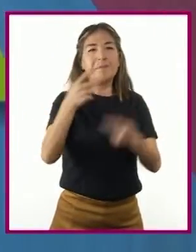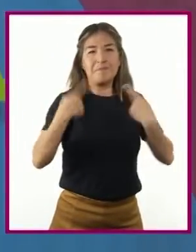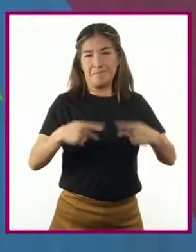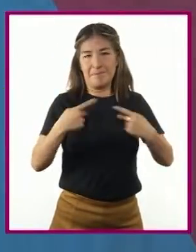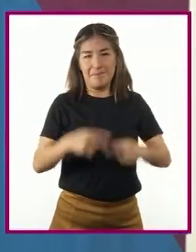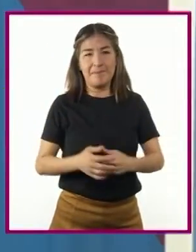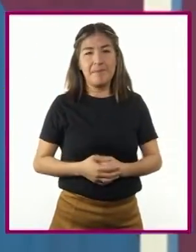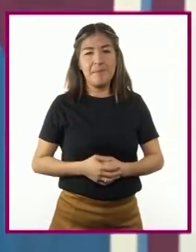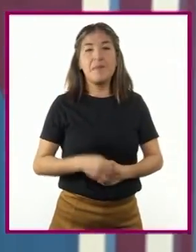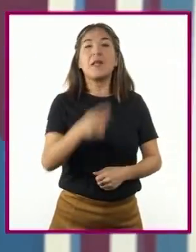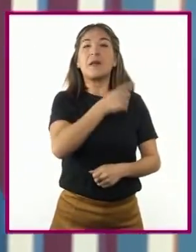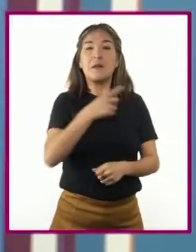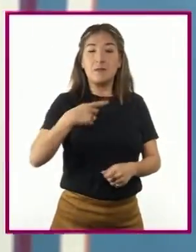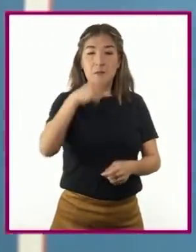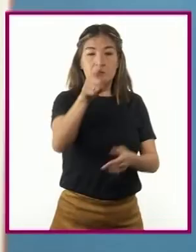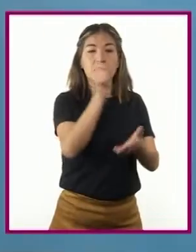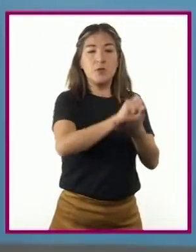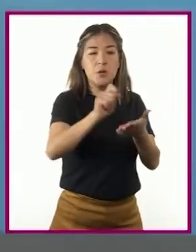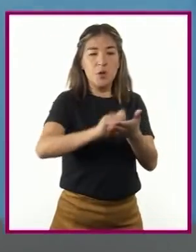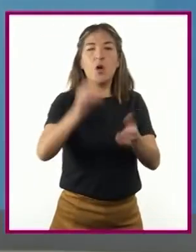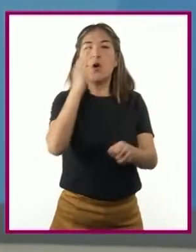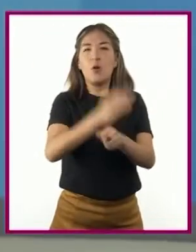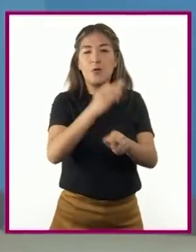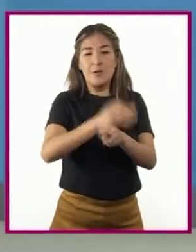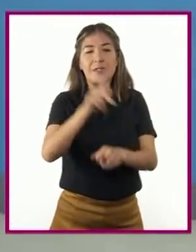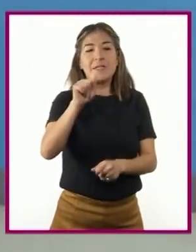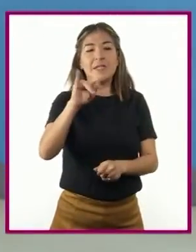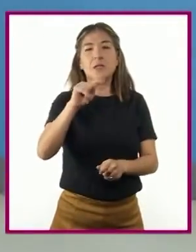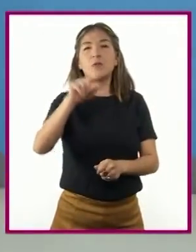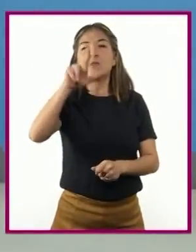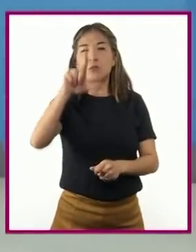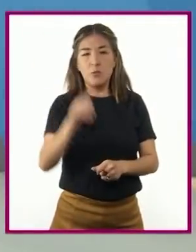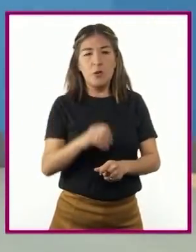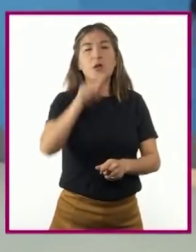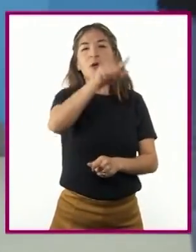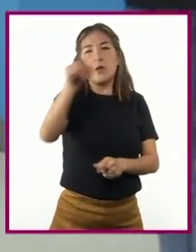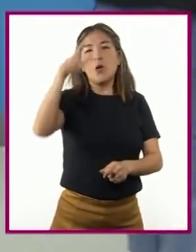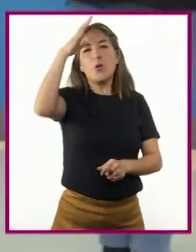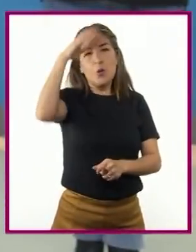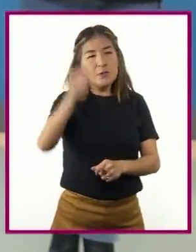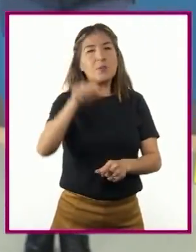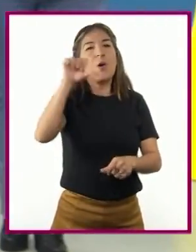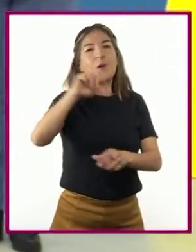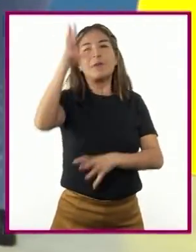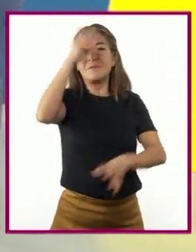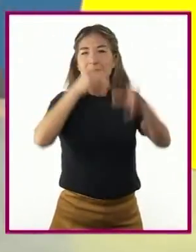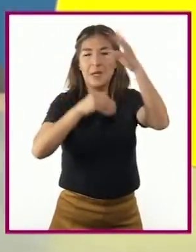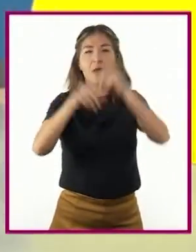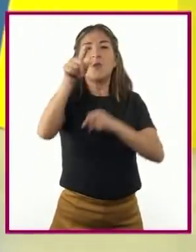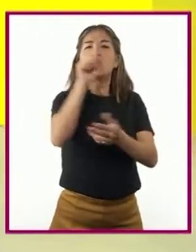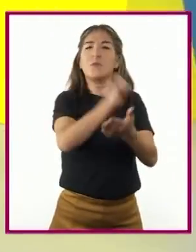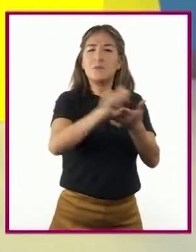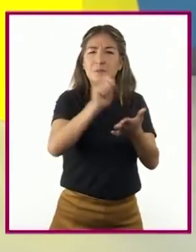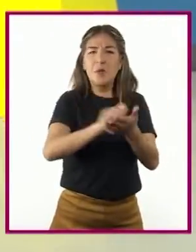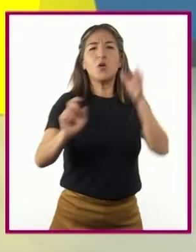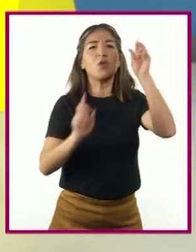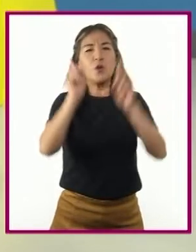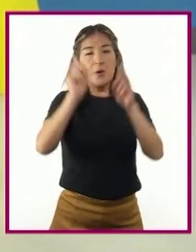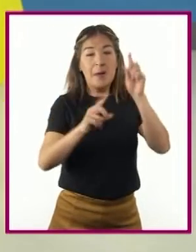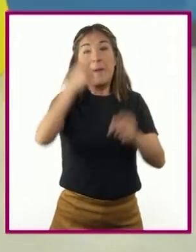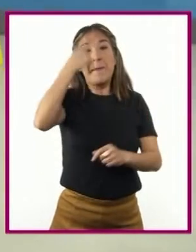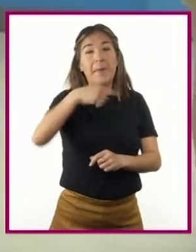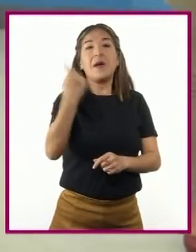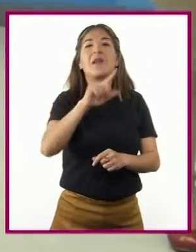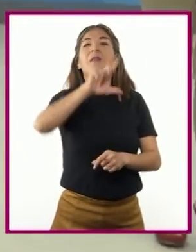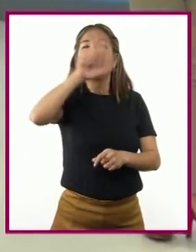es importante que anoten el título de esta sesión y los conceptos que van aprendiendo. Escriban sus dudas para que